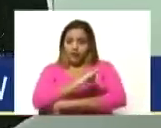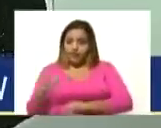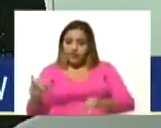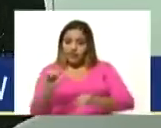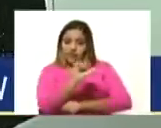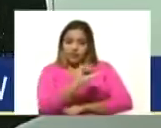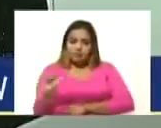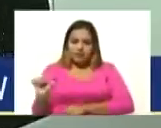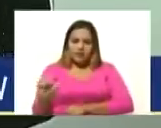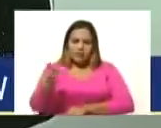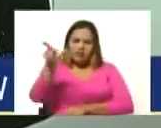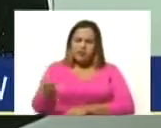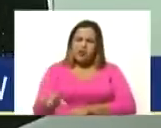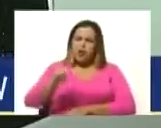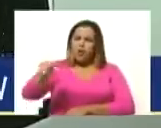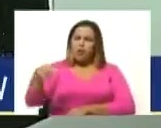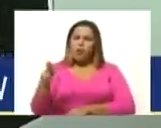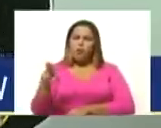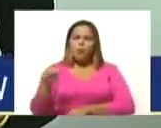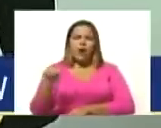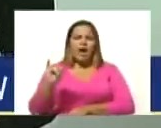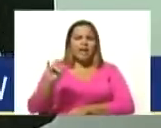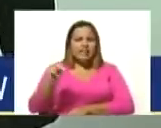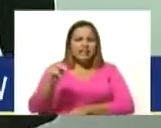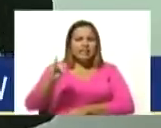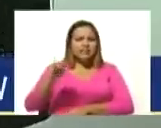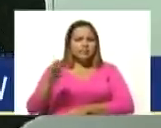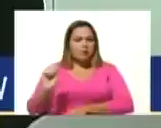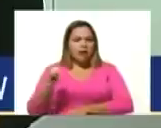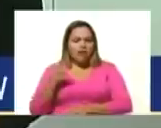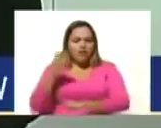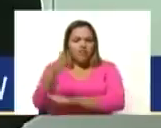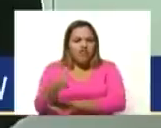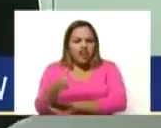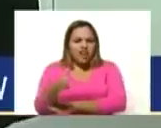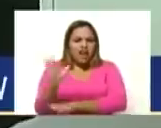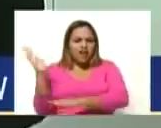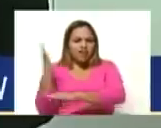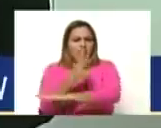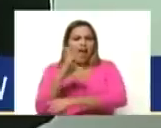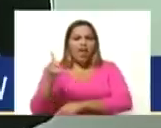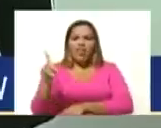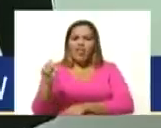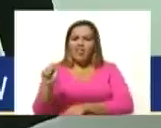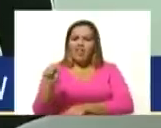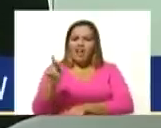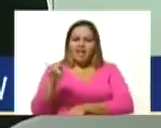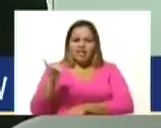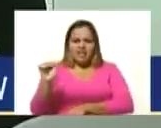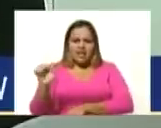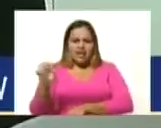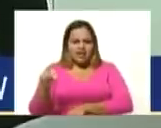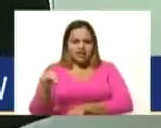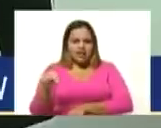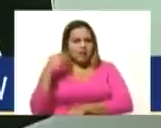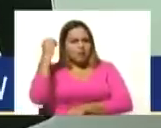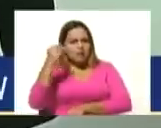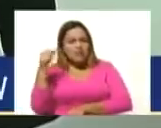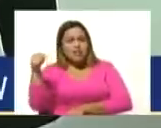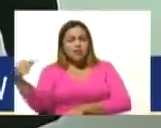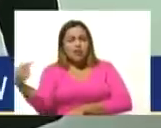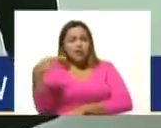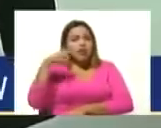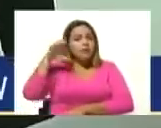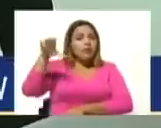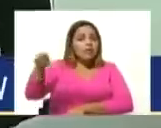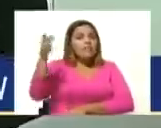Guanipa estuvo de visita en el Darién. Esto puede considerarse como una estrategia política, quizás negativa para el país, valiéndose de la situación que